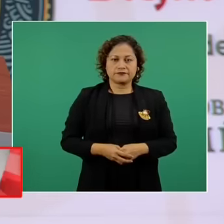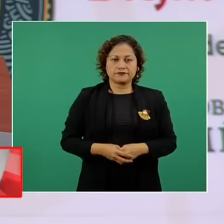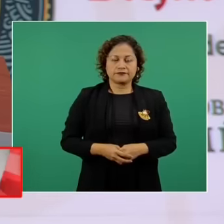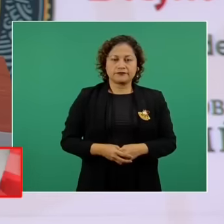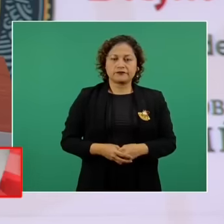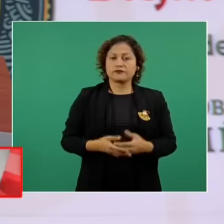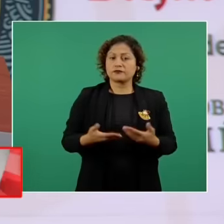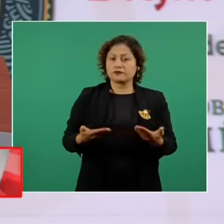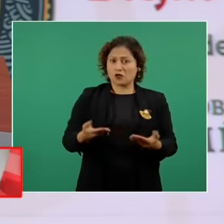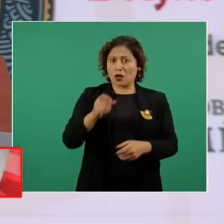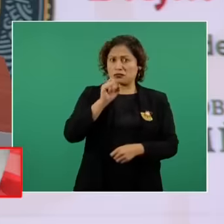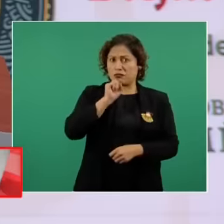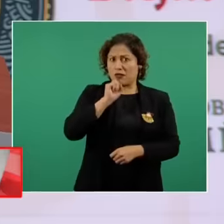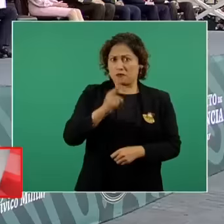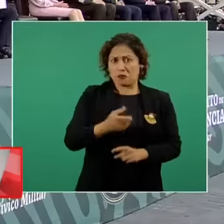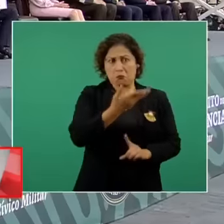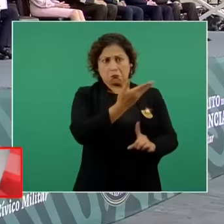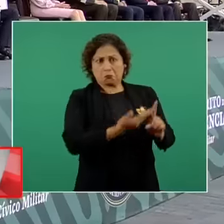Hidalgo era un hombre